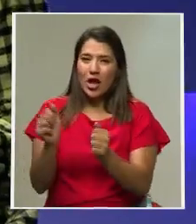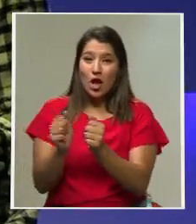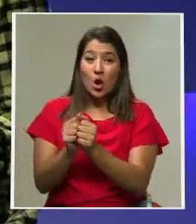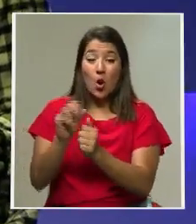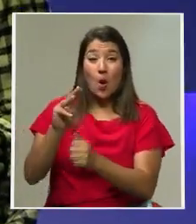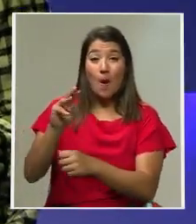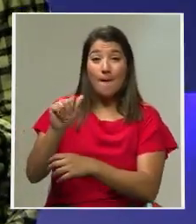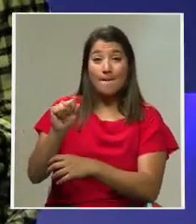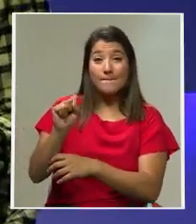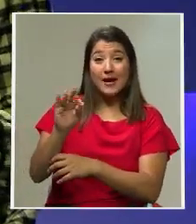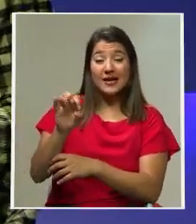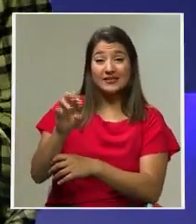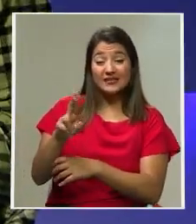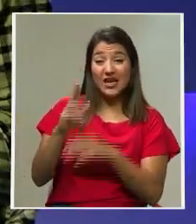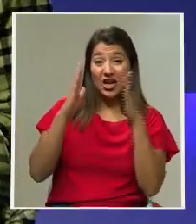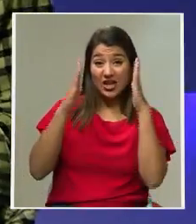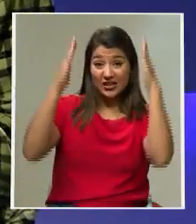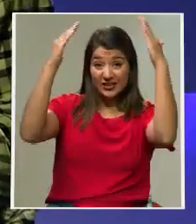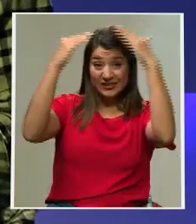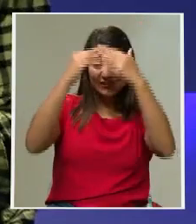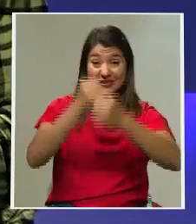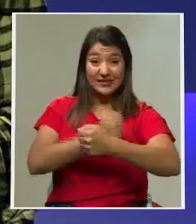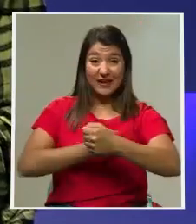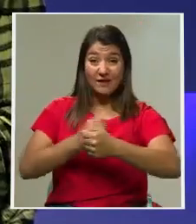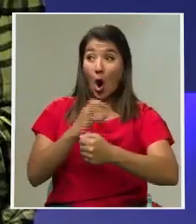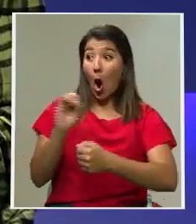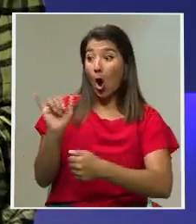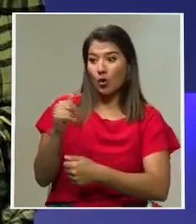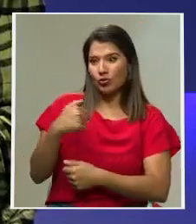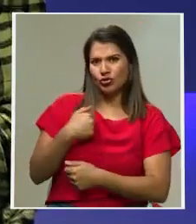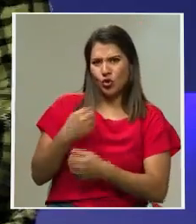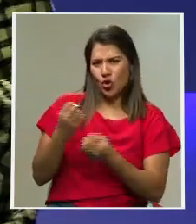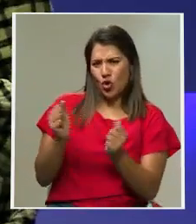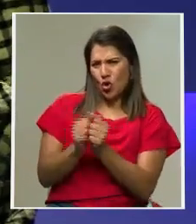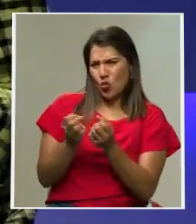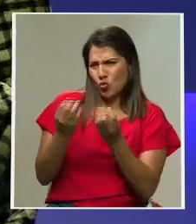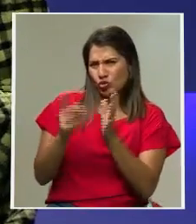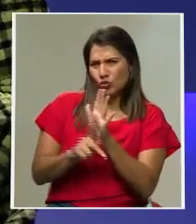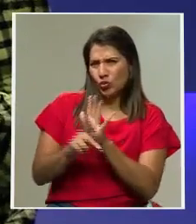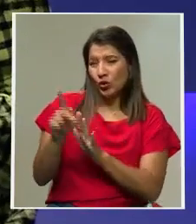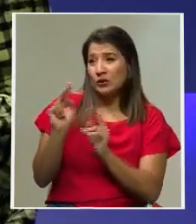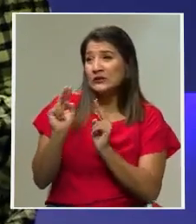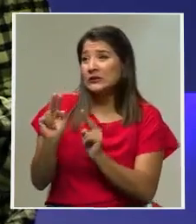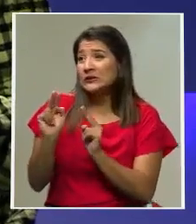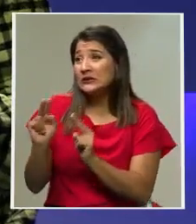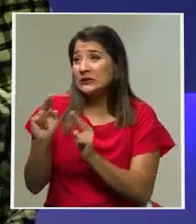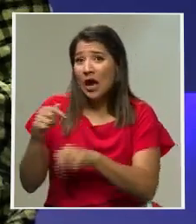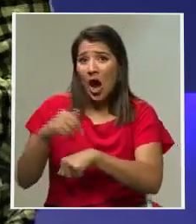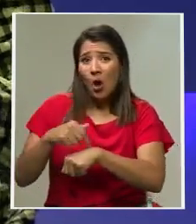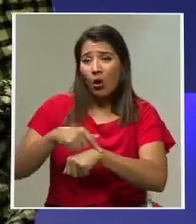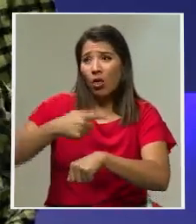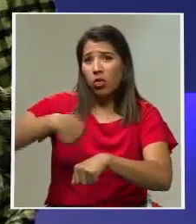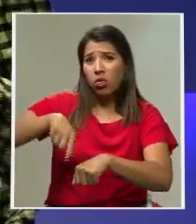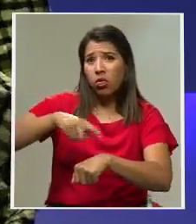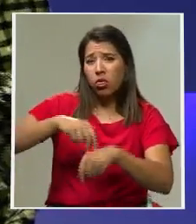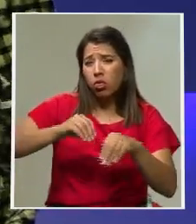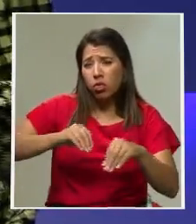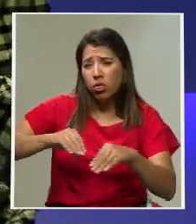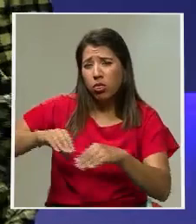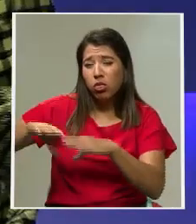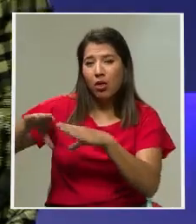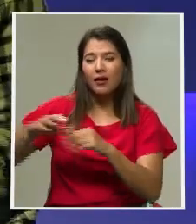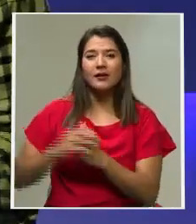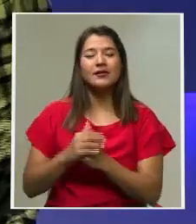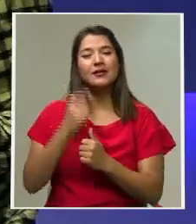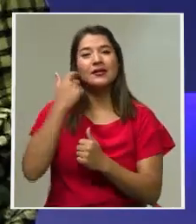¿verdad? Y un poco el libro apuesta por eso, por plantear preguntas alrededor de ese